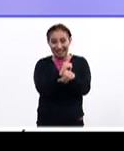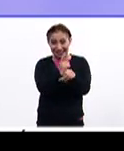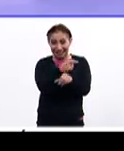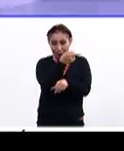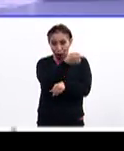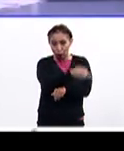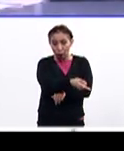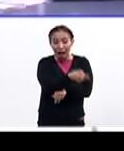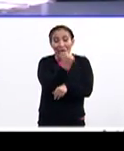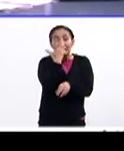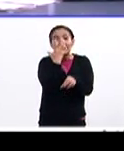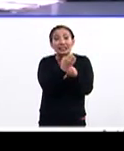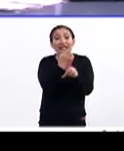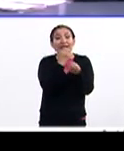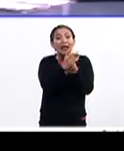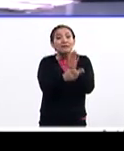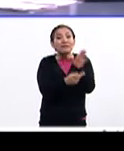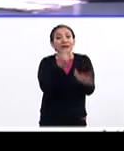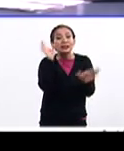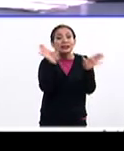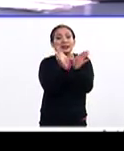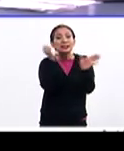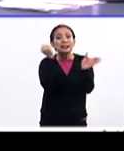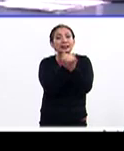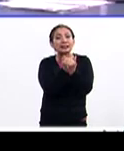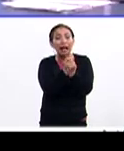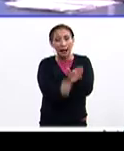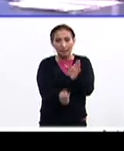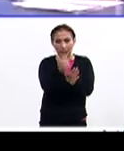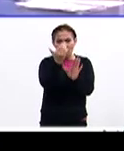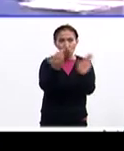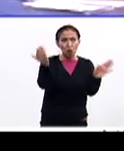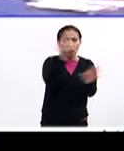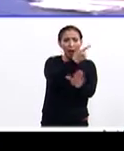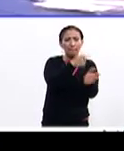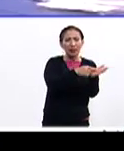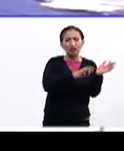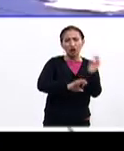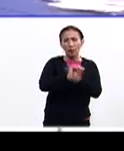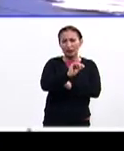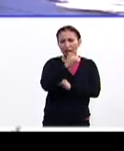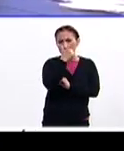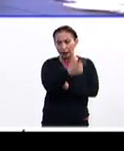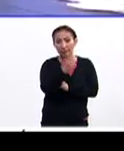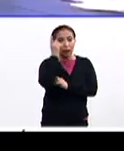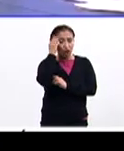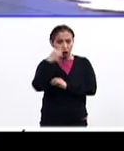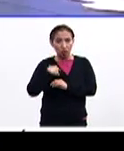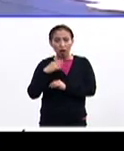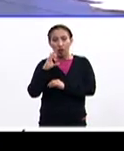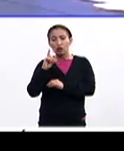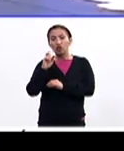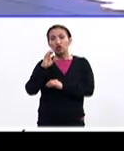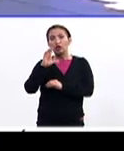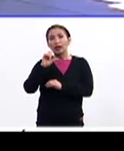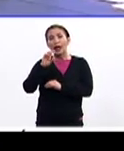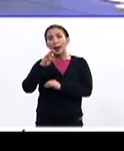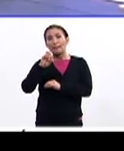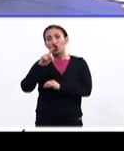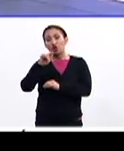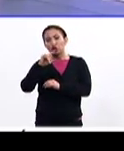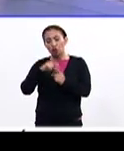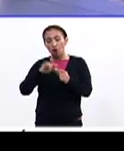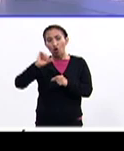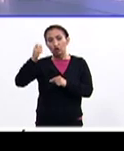licenciatura es la quinta acreditación. La primera fue en 97, siendo director el doctor Cravioto. La